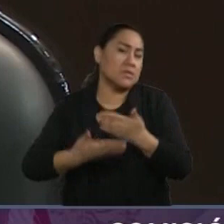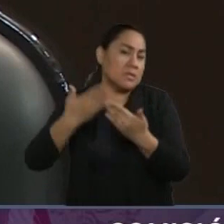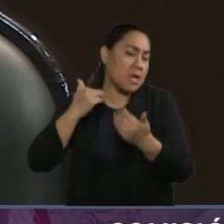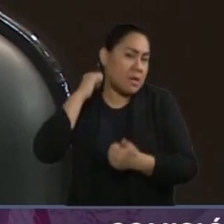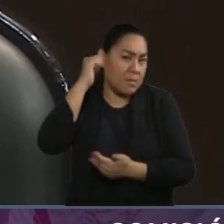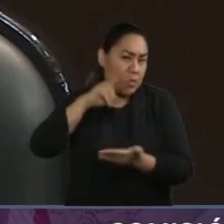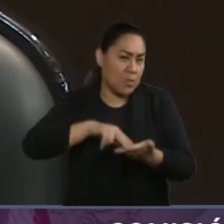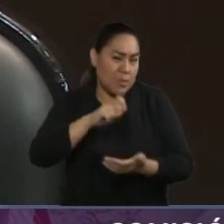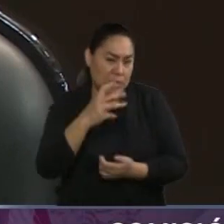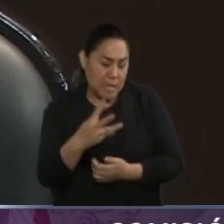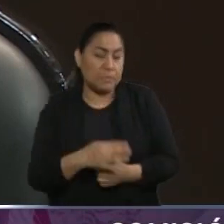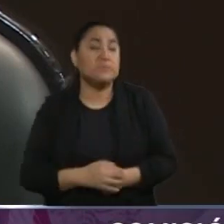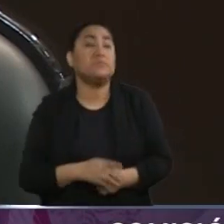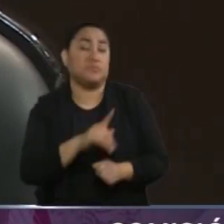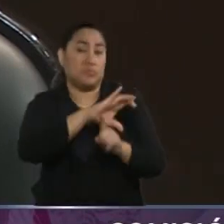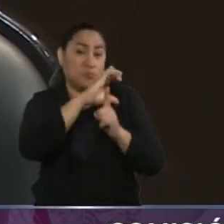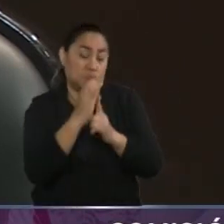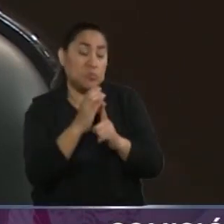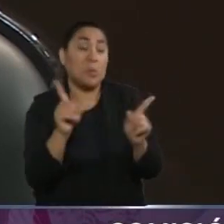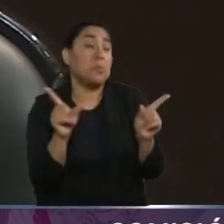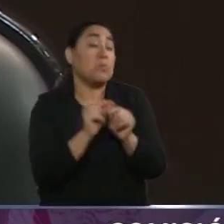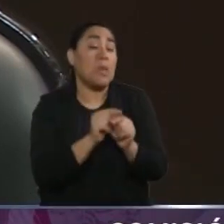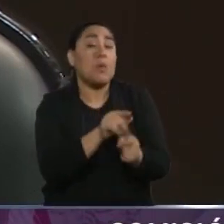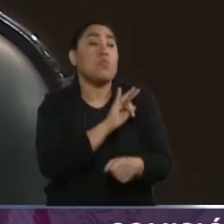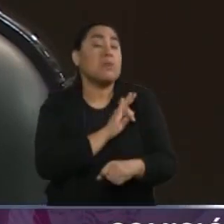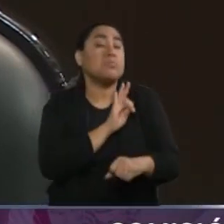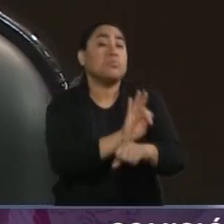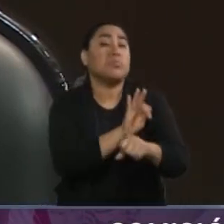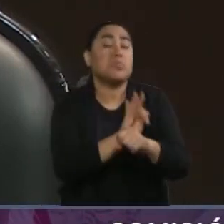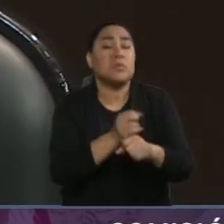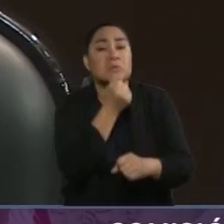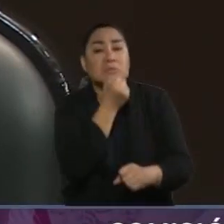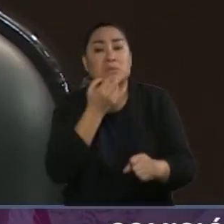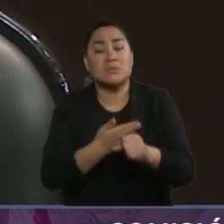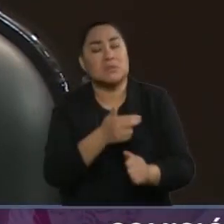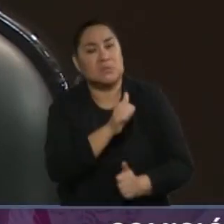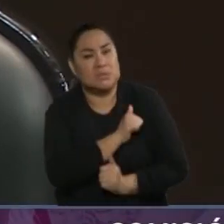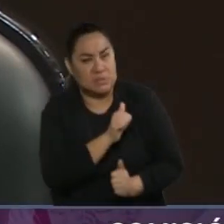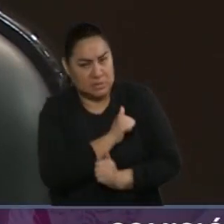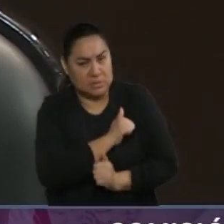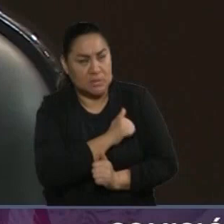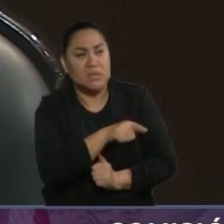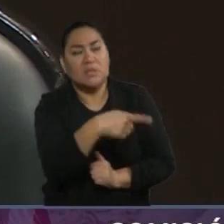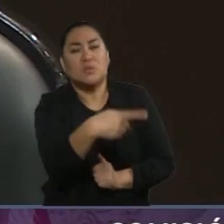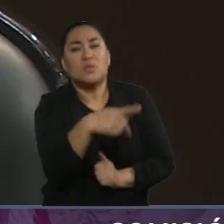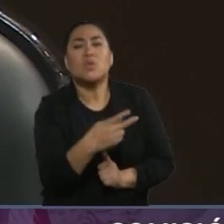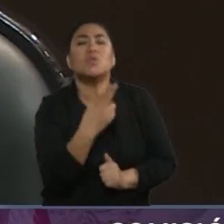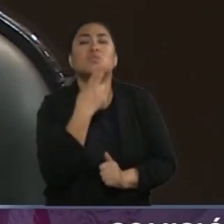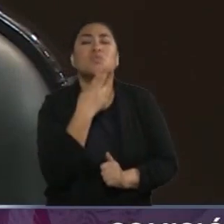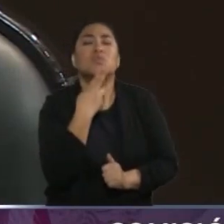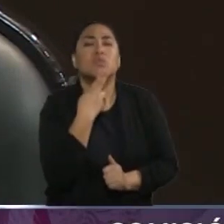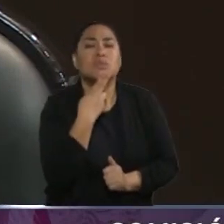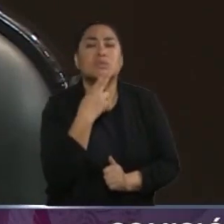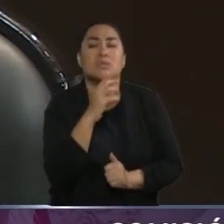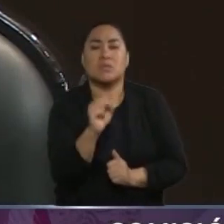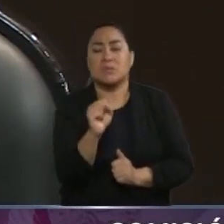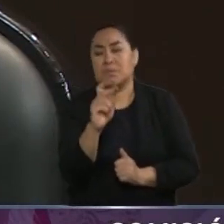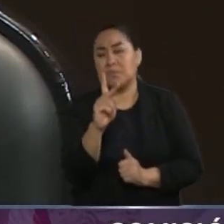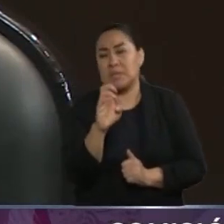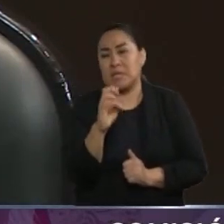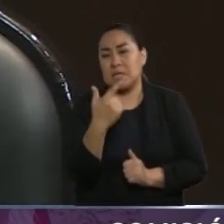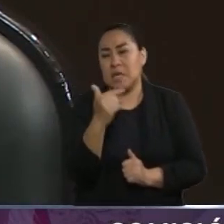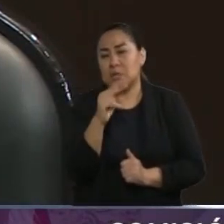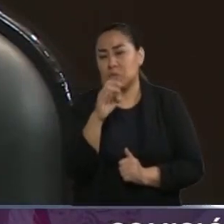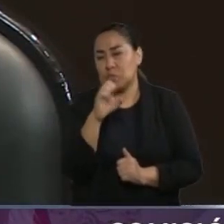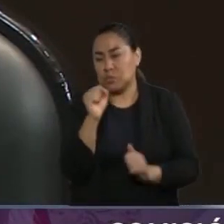comisión concluyó una queja en la cual solap a la secretaría de defensa nacional en el uso de El spyware pegasus